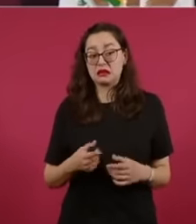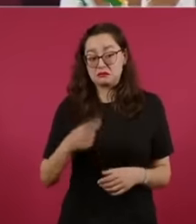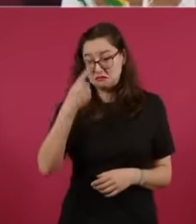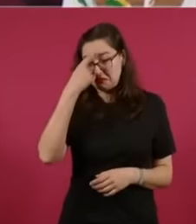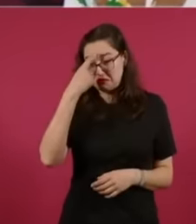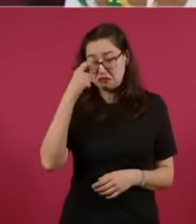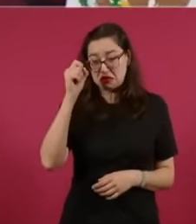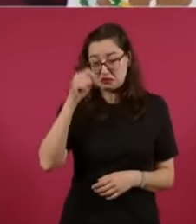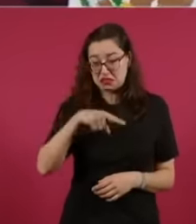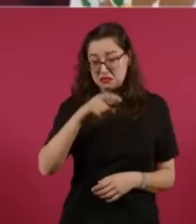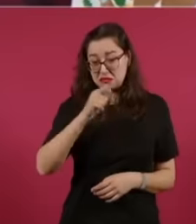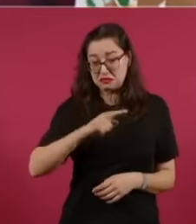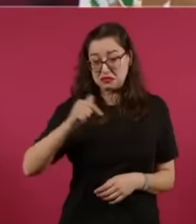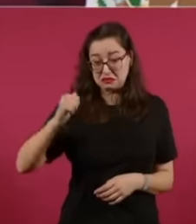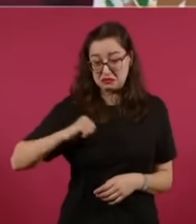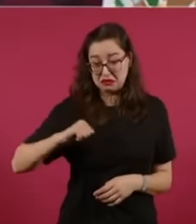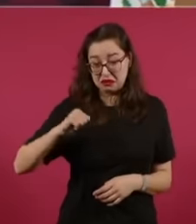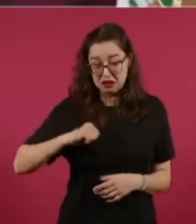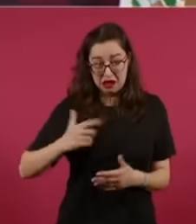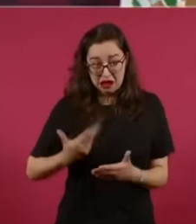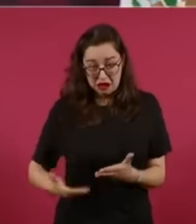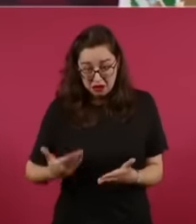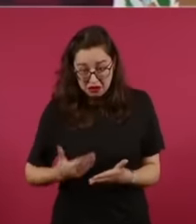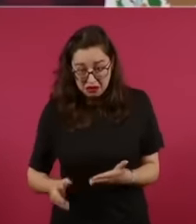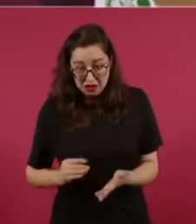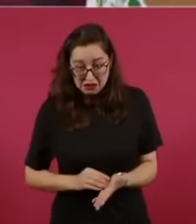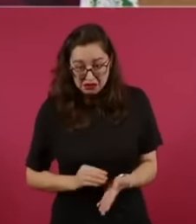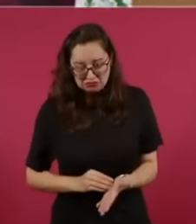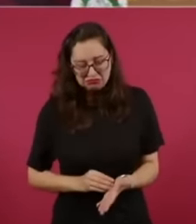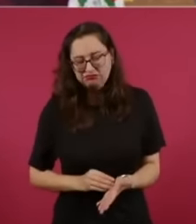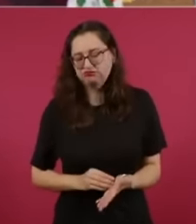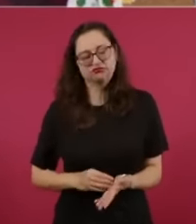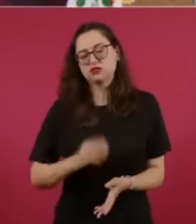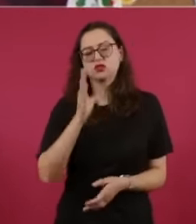Ya quedó de manifiesto